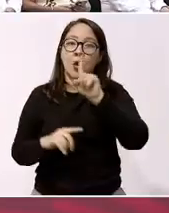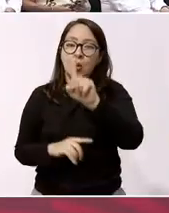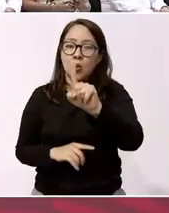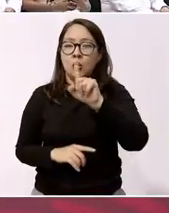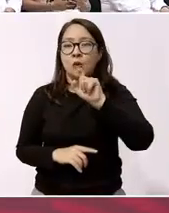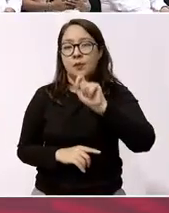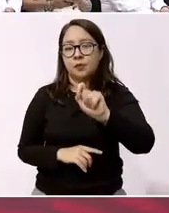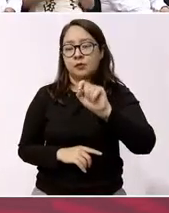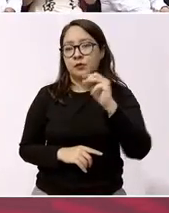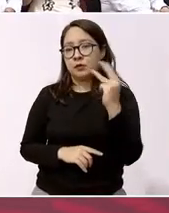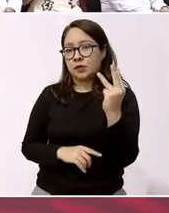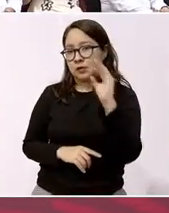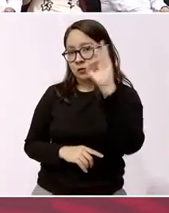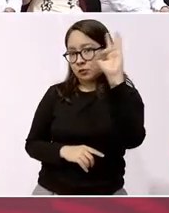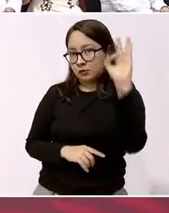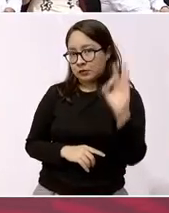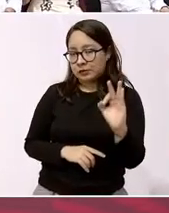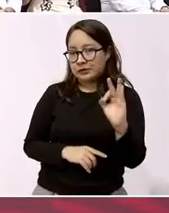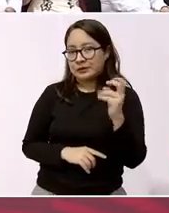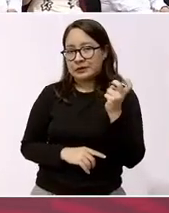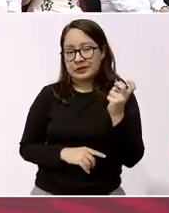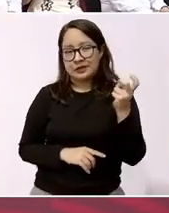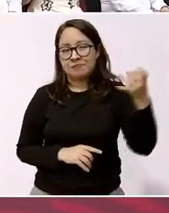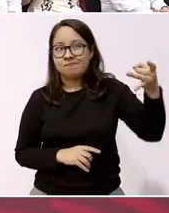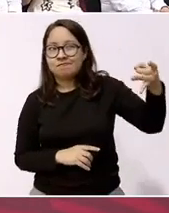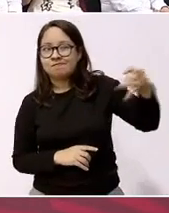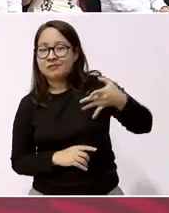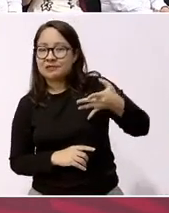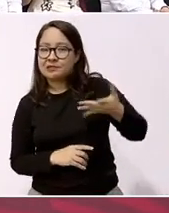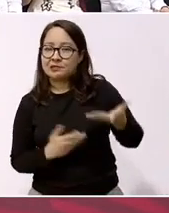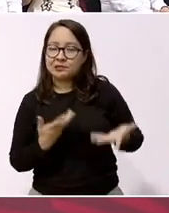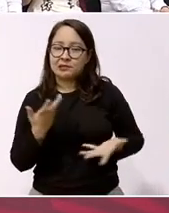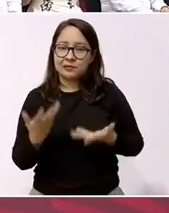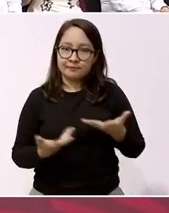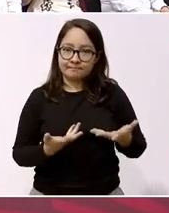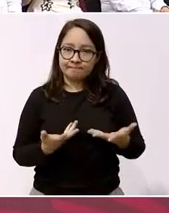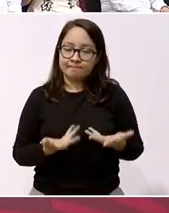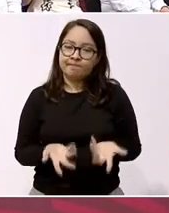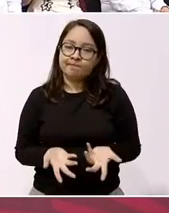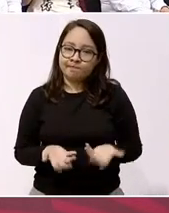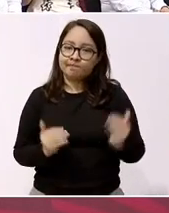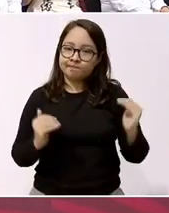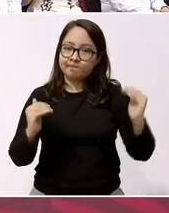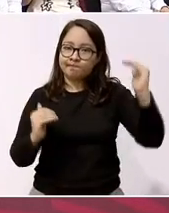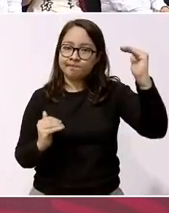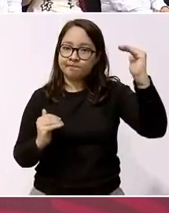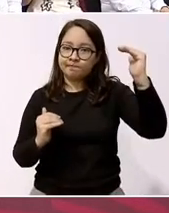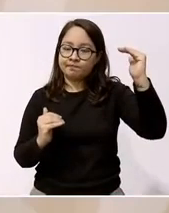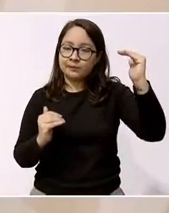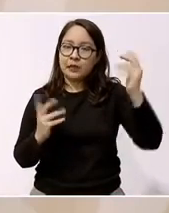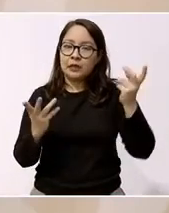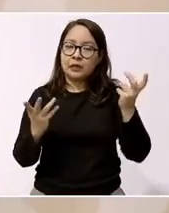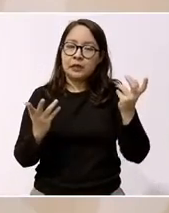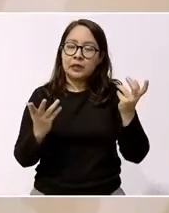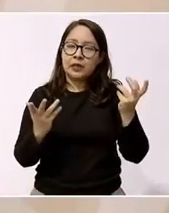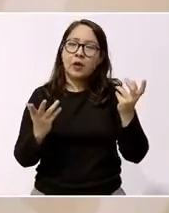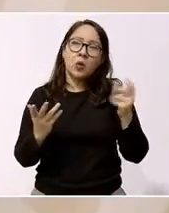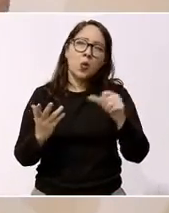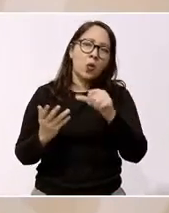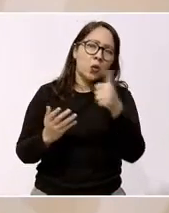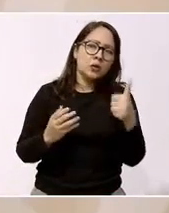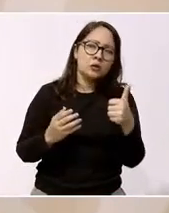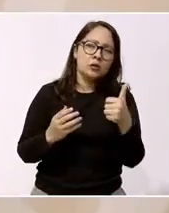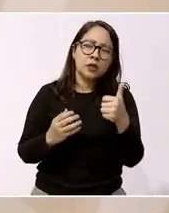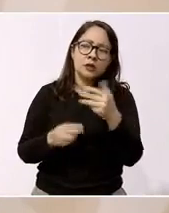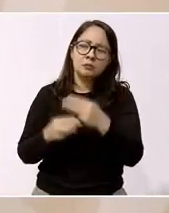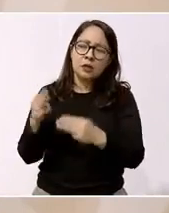1.3%. Ahí nos ganan. En otras mercancías